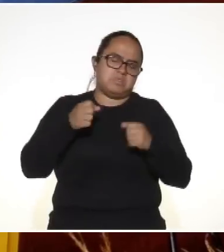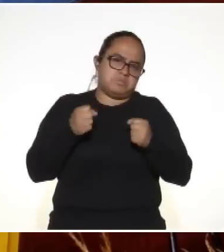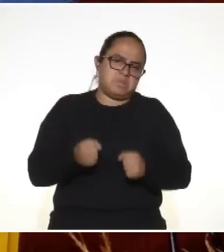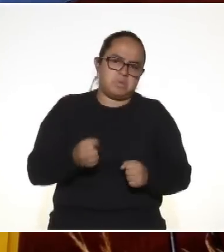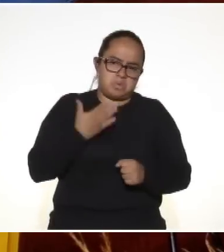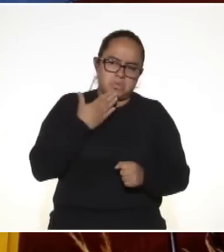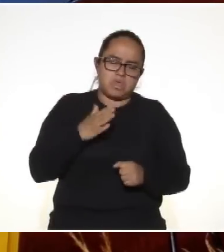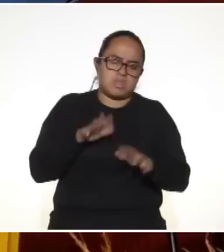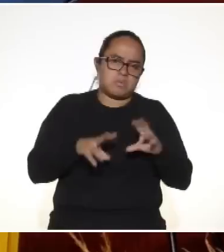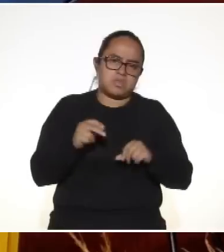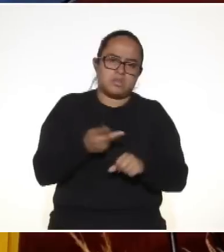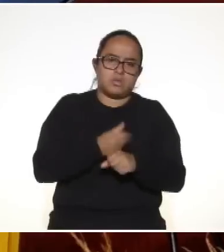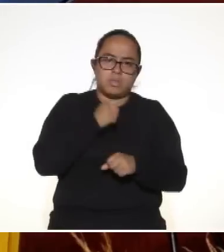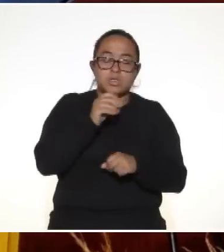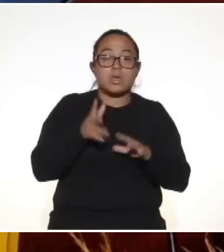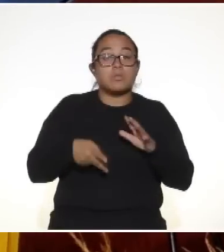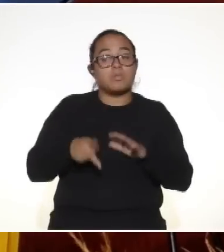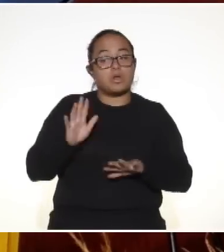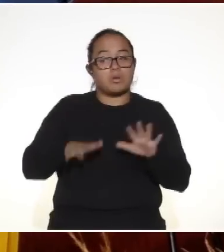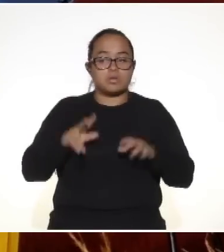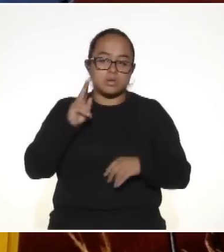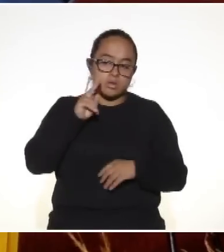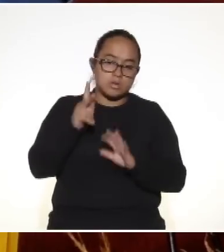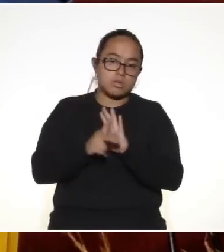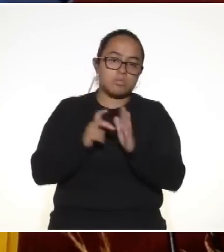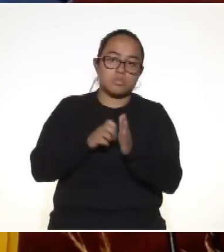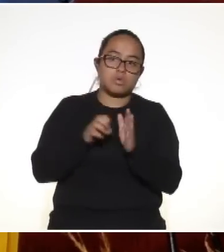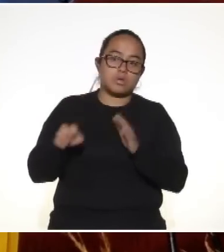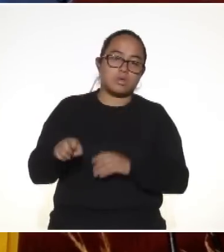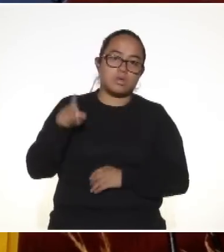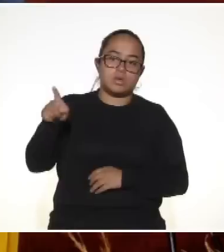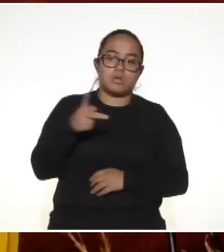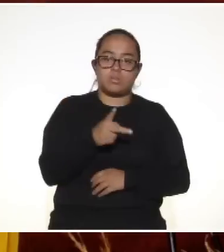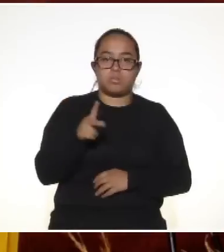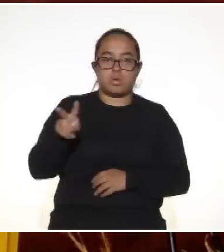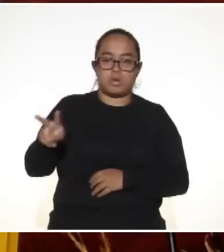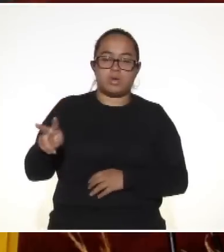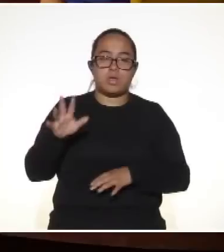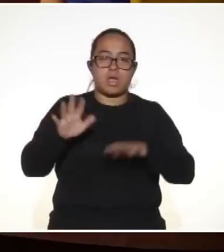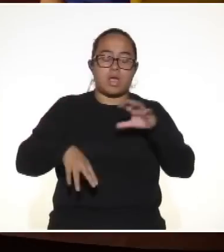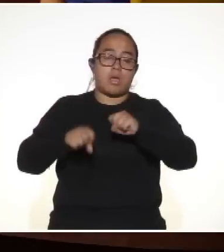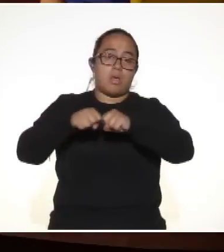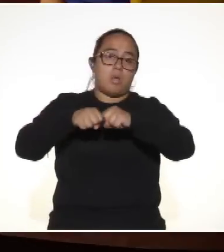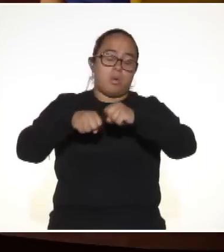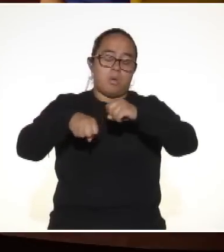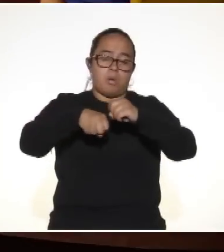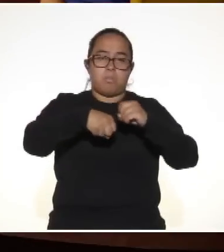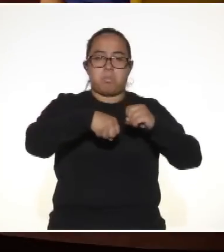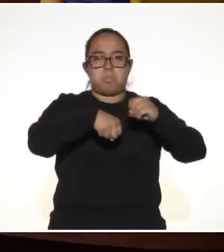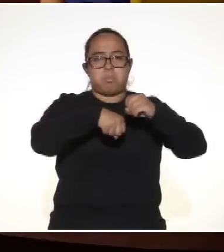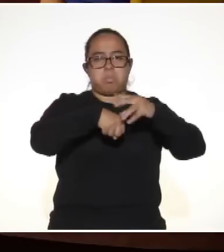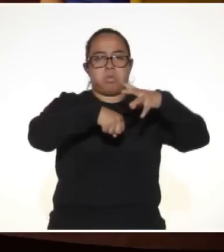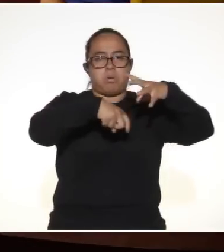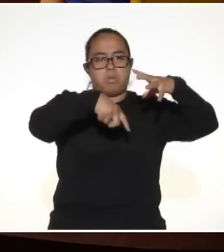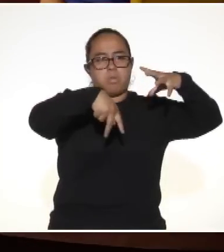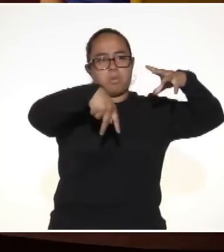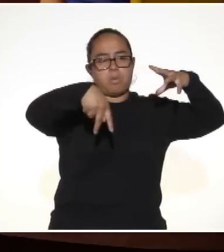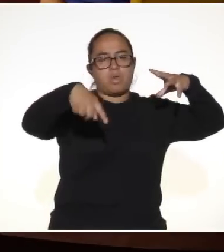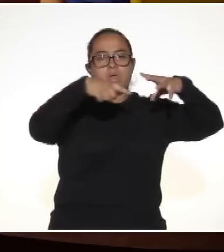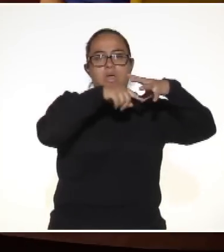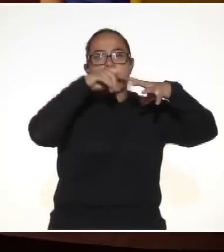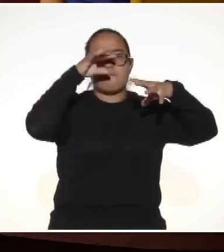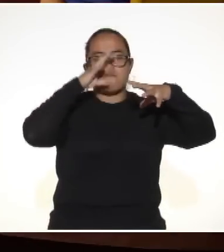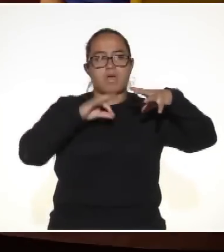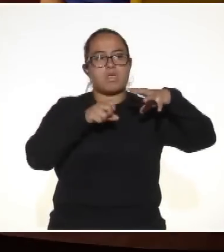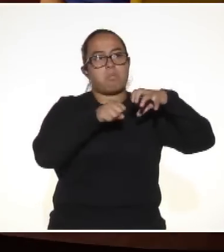no va a pasar nada. Pero hemos visto videos, ¿no? Digo, lo que pasó en Puerto Vallarta, Claro. que se le soltó y se les fue el paracaídas a la ciudad, o